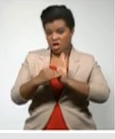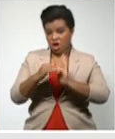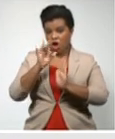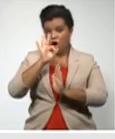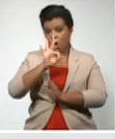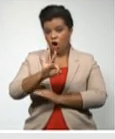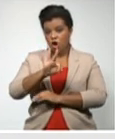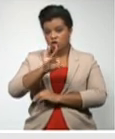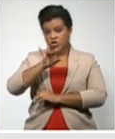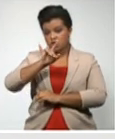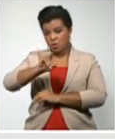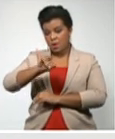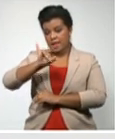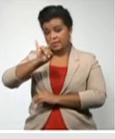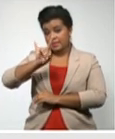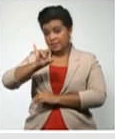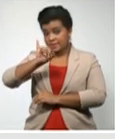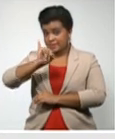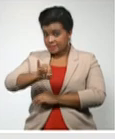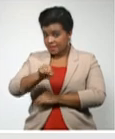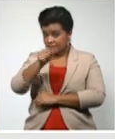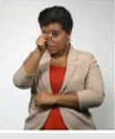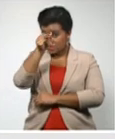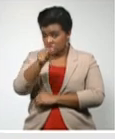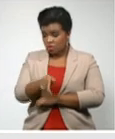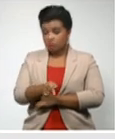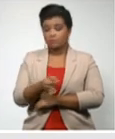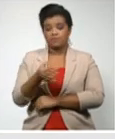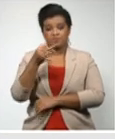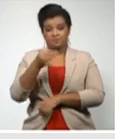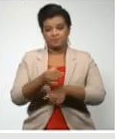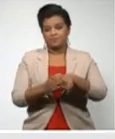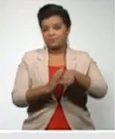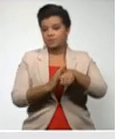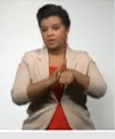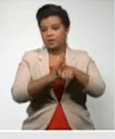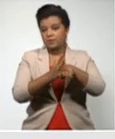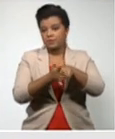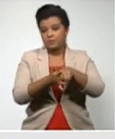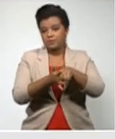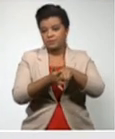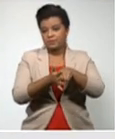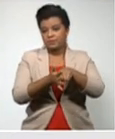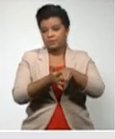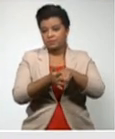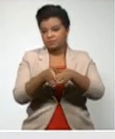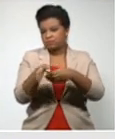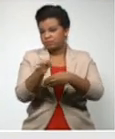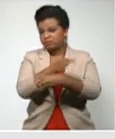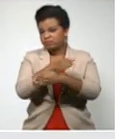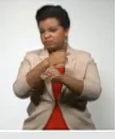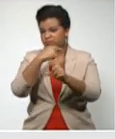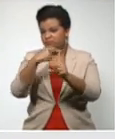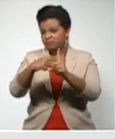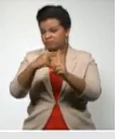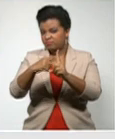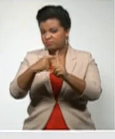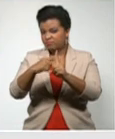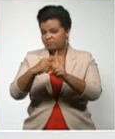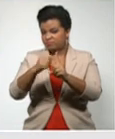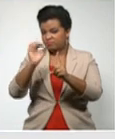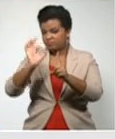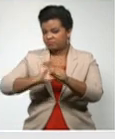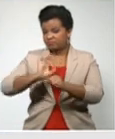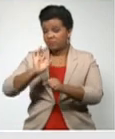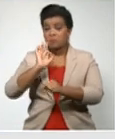46.896 personas con la COVID-19. Eso da una positividad de las